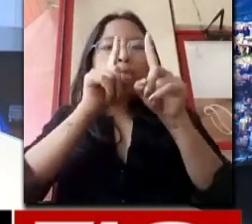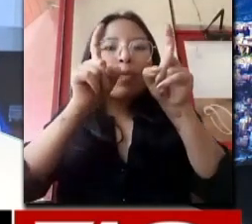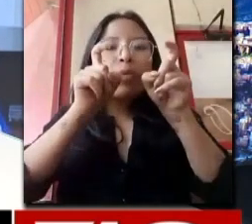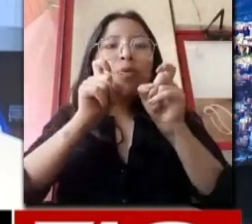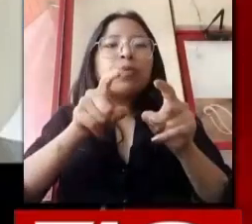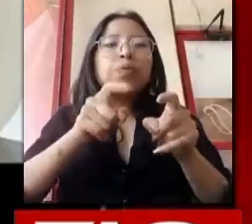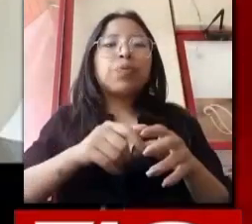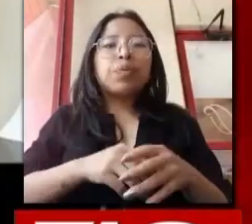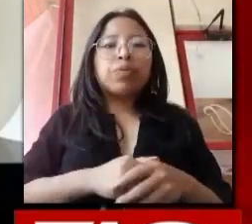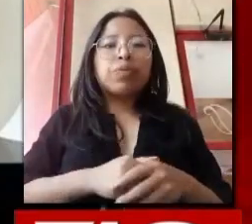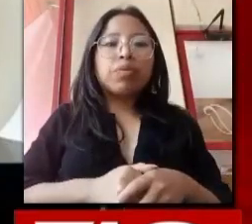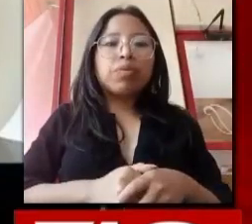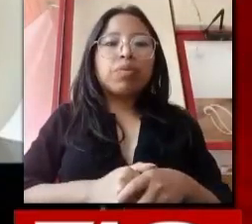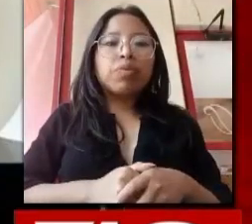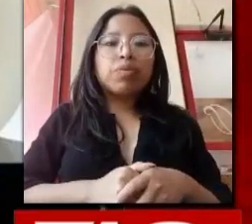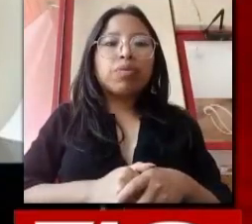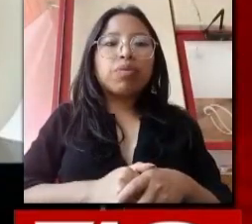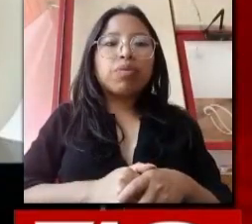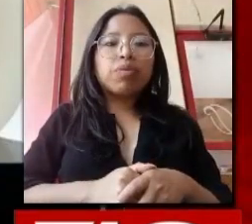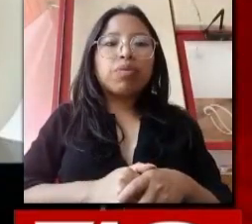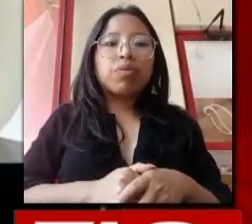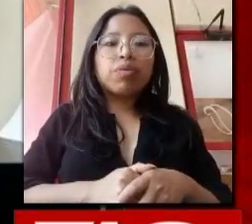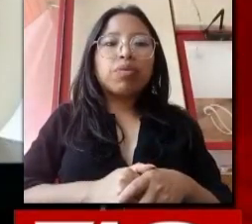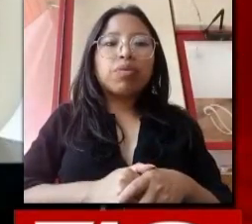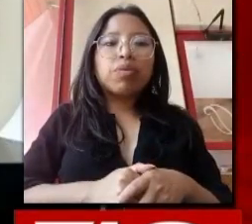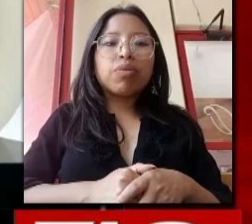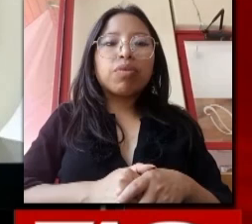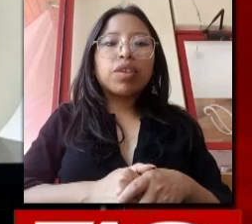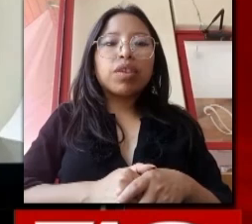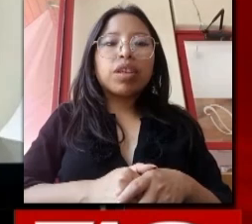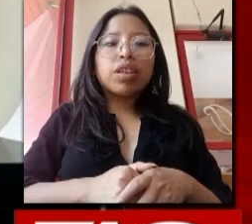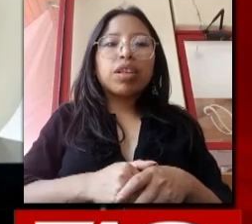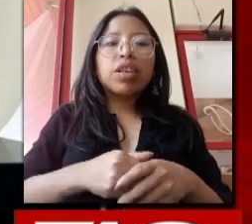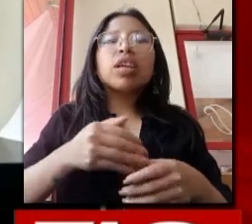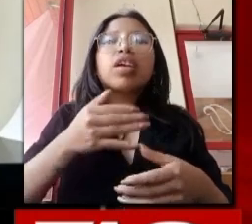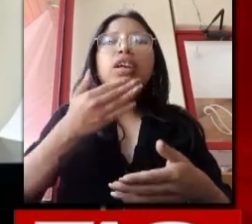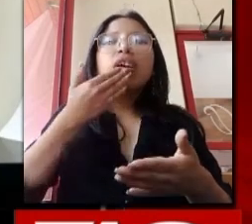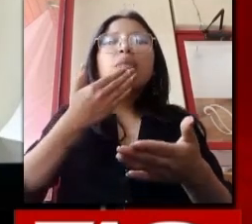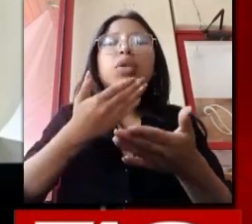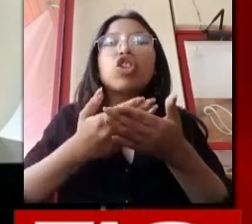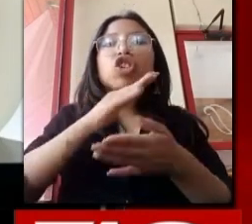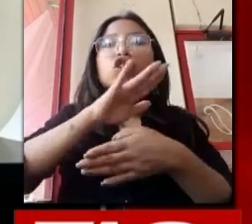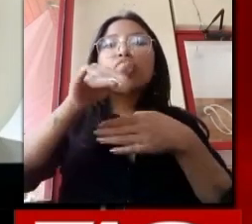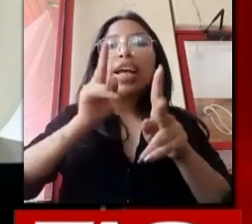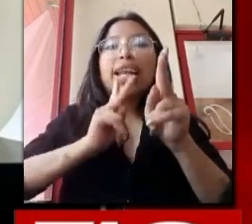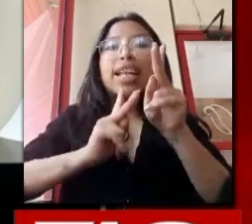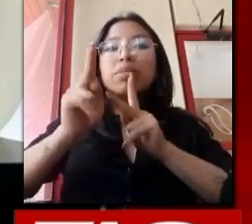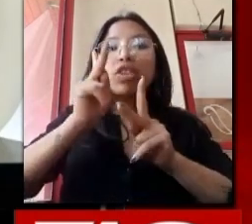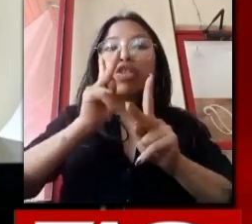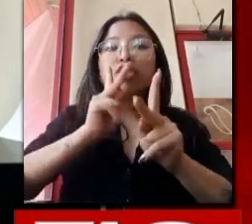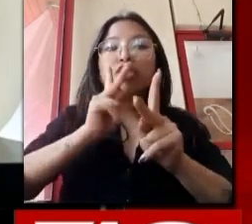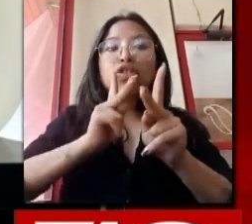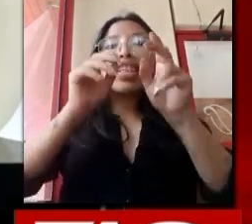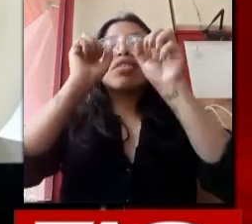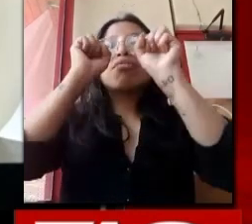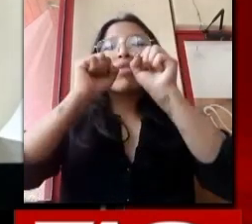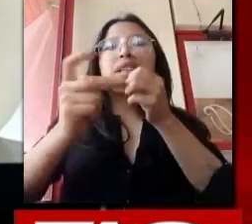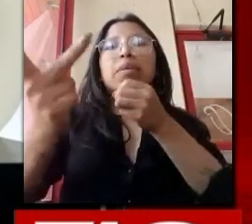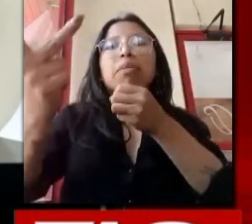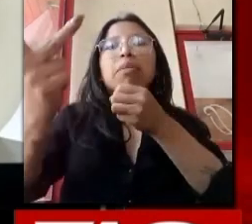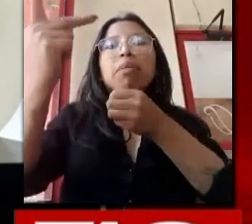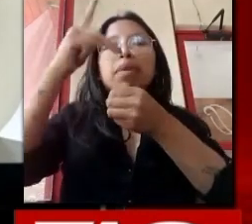El objetivo de esta feria es más que todo sensibilizar a la población en general, más que todo que las personas